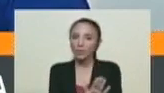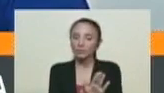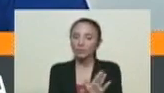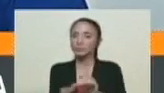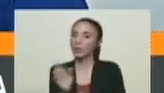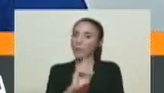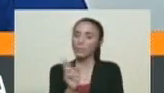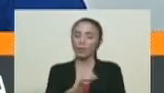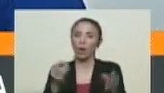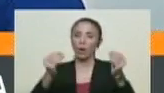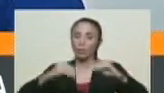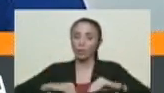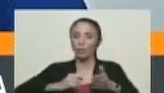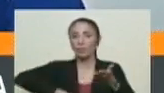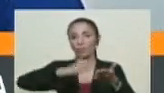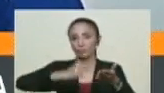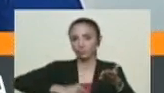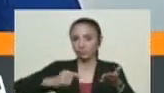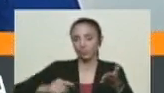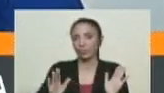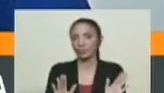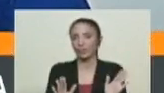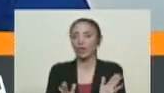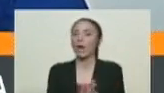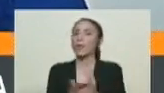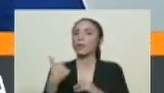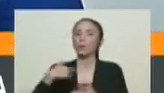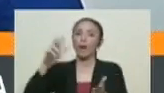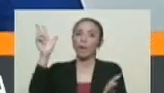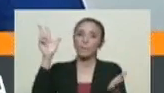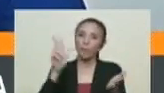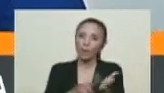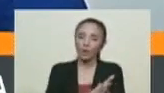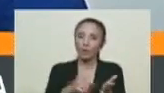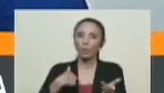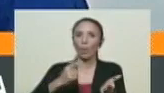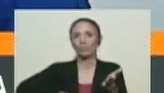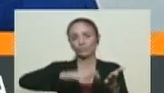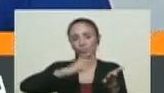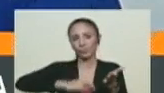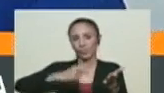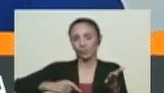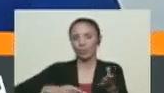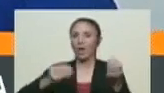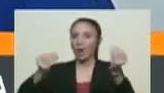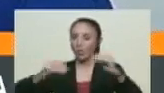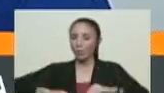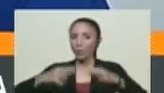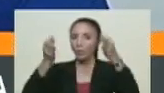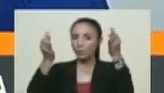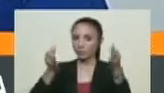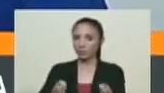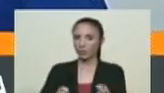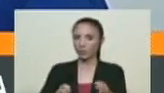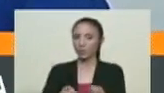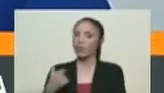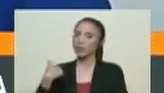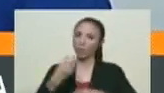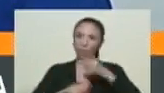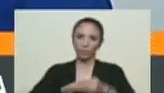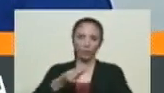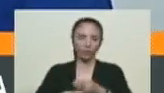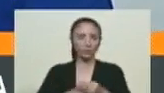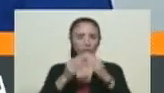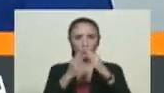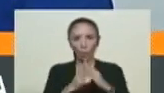personalmente el acuerdo de República Dominicana para avalar con mi firma este acuerdo y lo voy a cumplir en todas